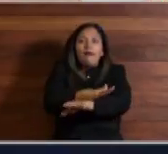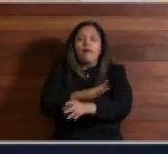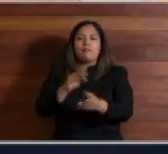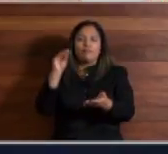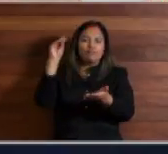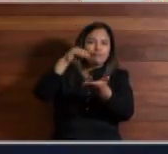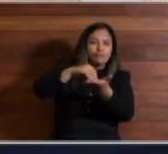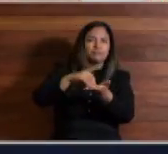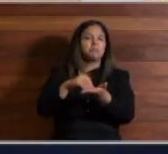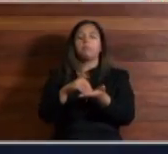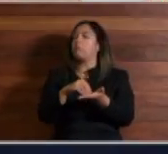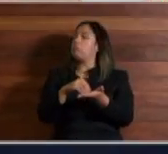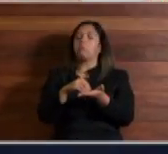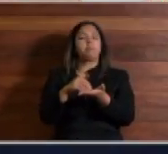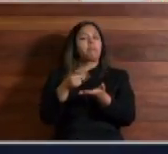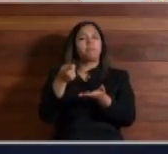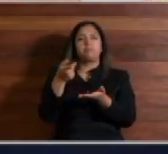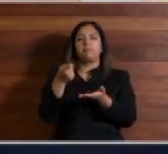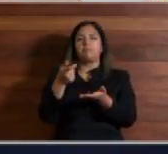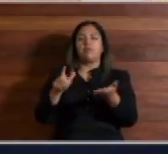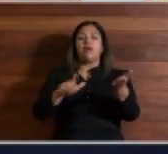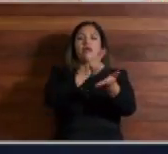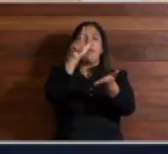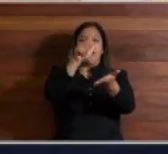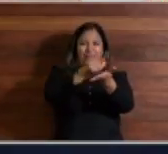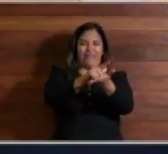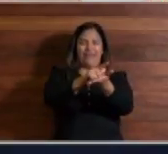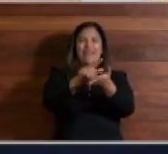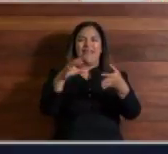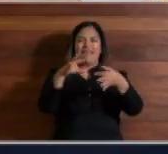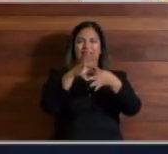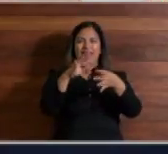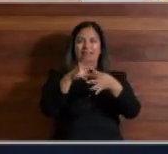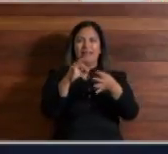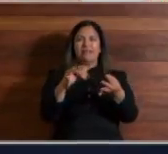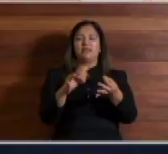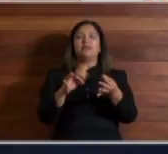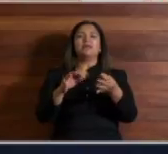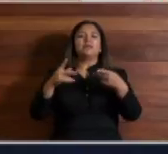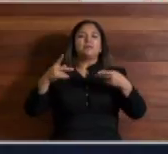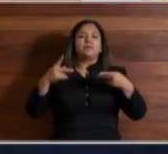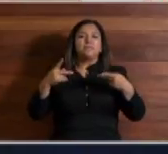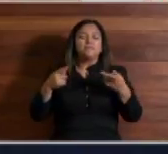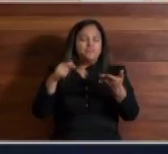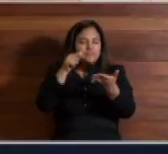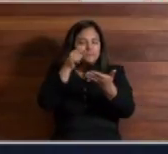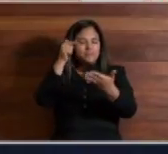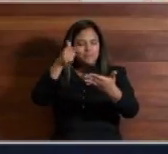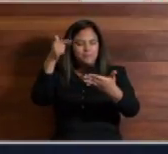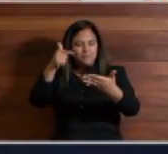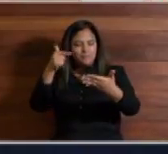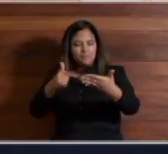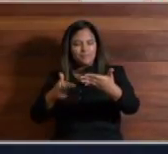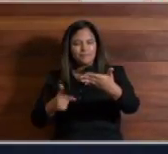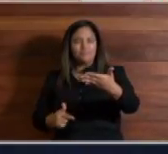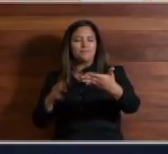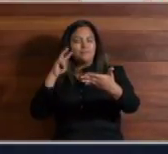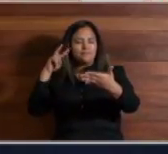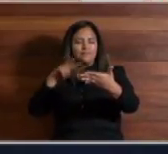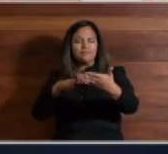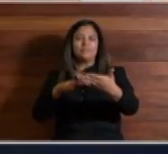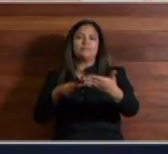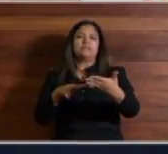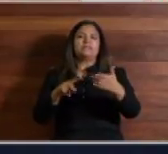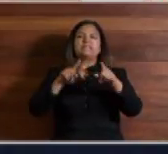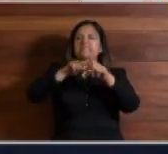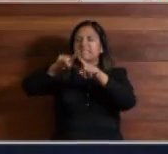El Sistema Nacional de Coordinación Fiscal, esta relación entre federación y entidades, sigue atrapando en que hay una serie de participaciones